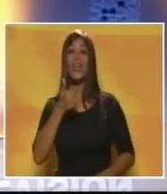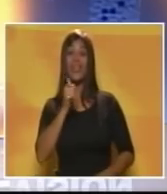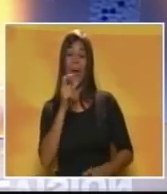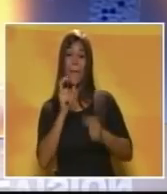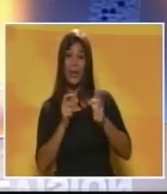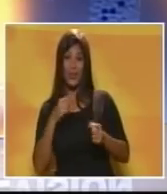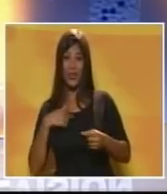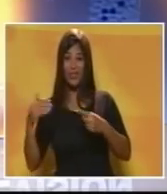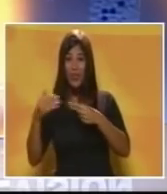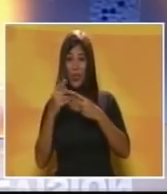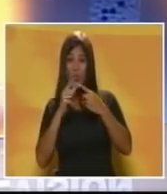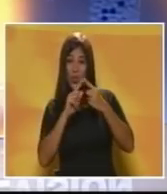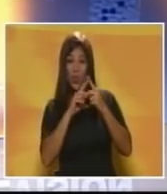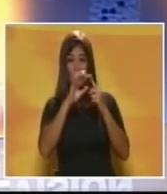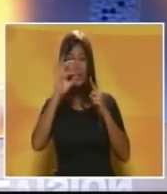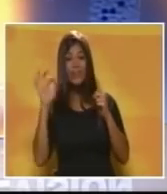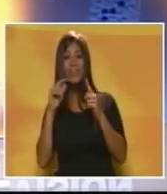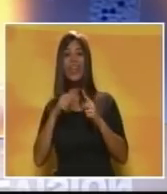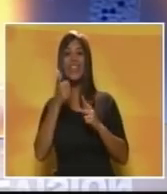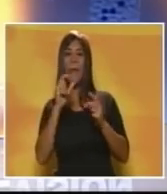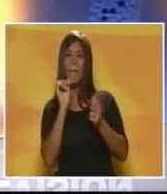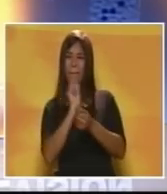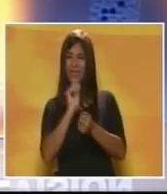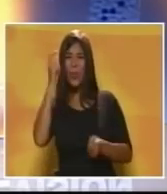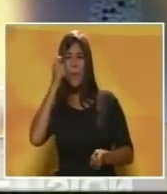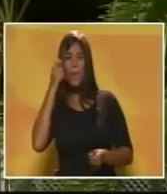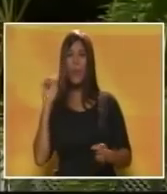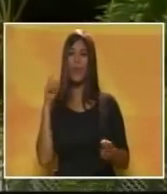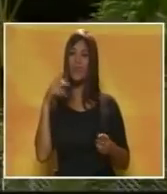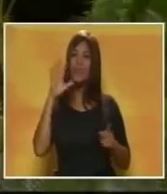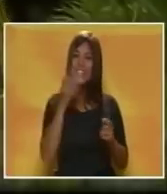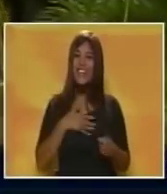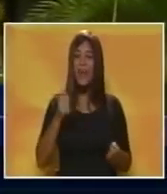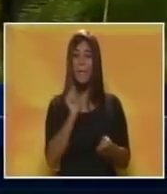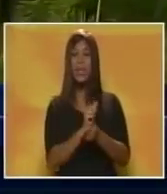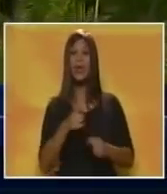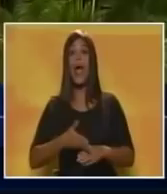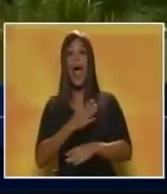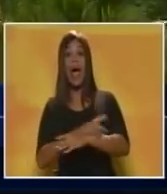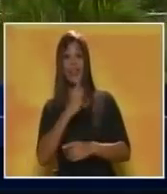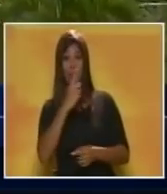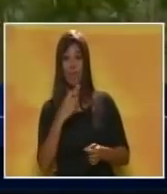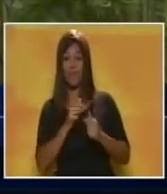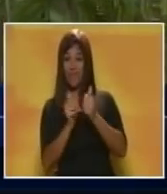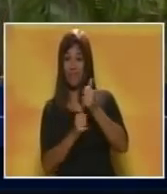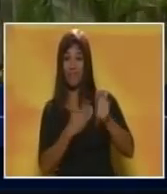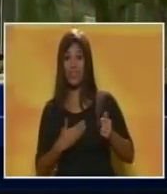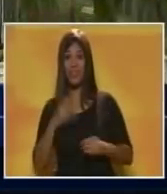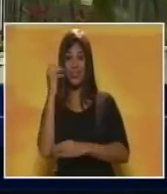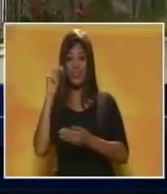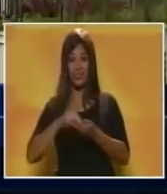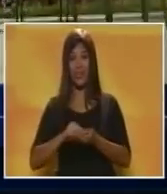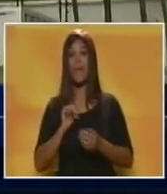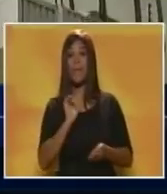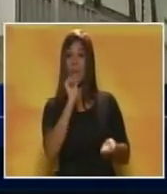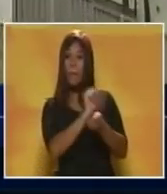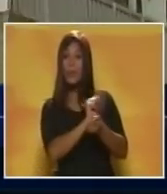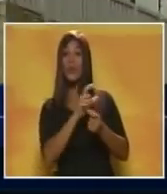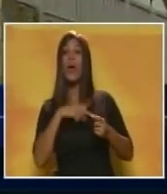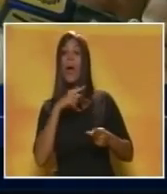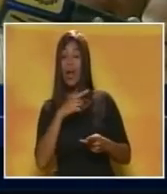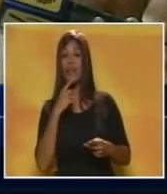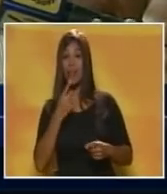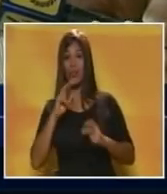de apoyar una rebelión militar contra el presidente Nicolás Maduro. Después de la detención del primer vicepresidente de la Asamblea Nacional, Edgar Zambrano, Blanco